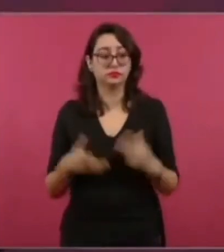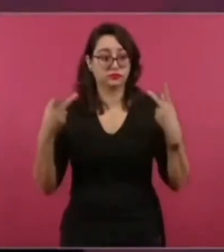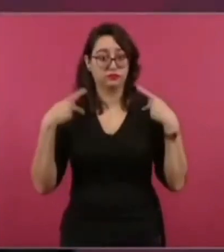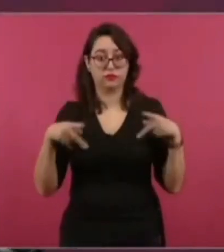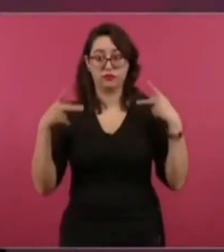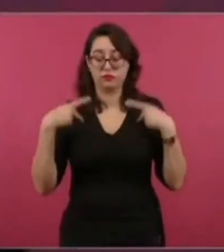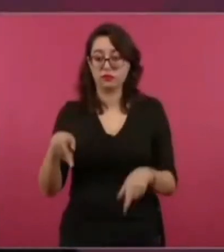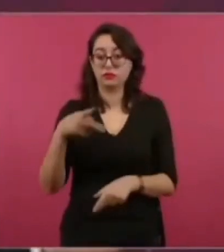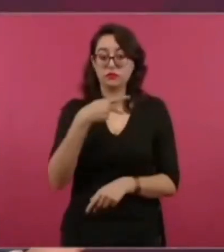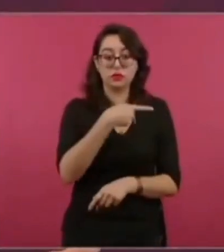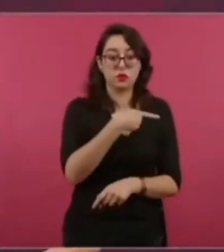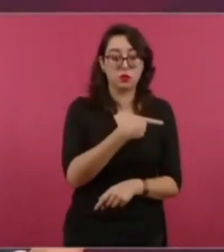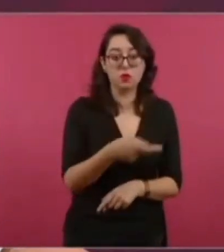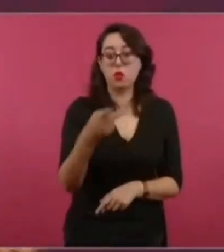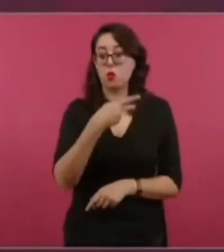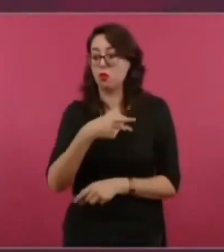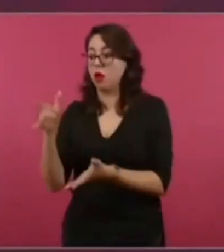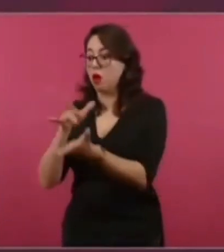a cada quien